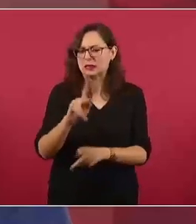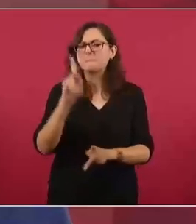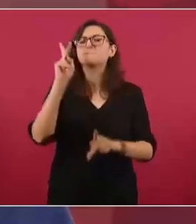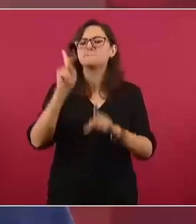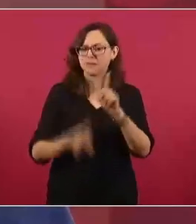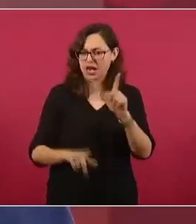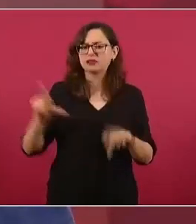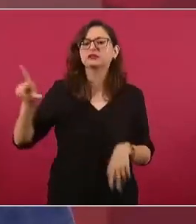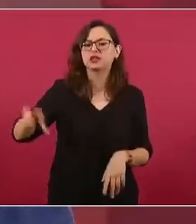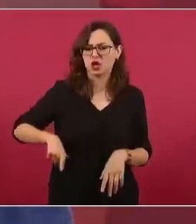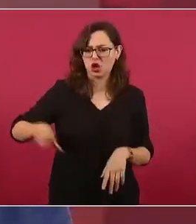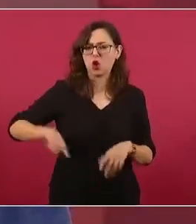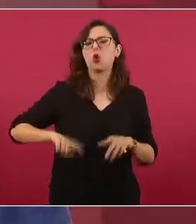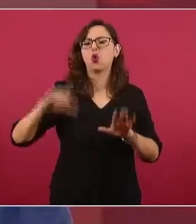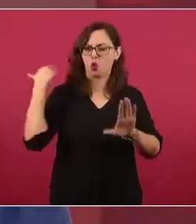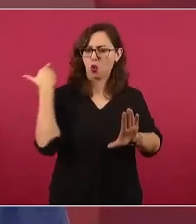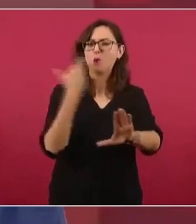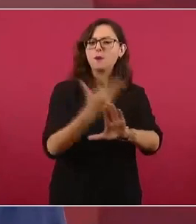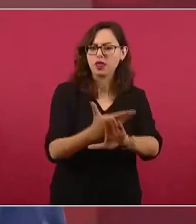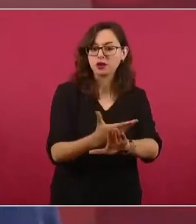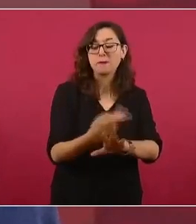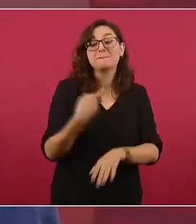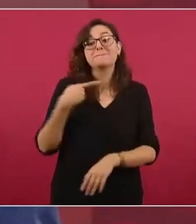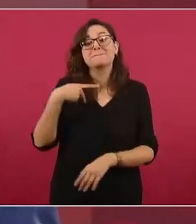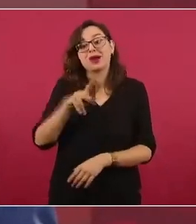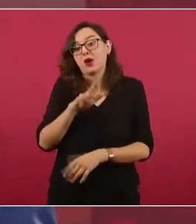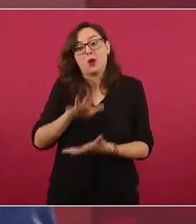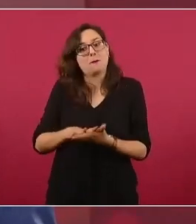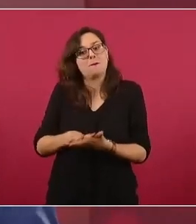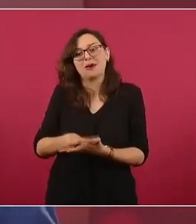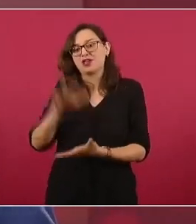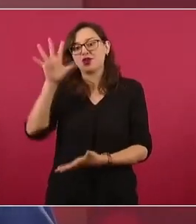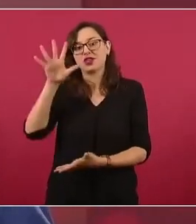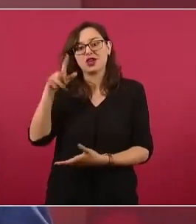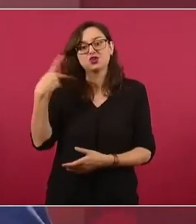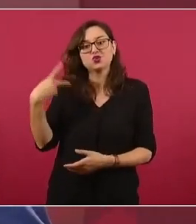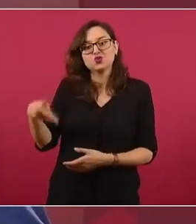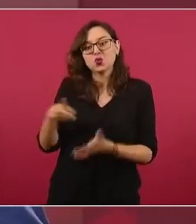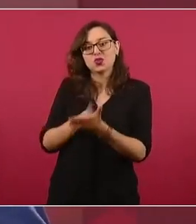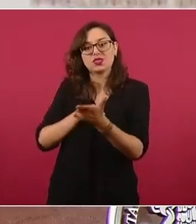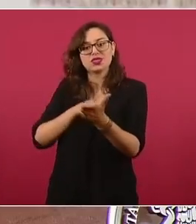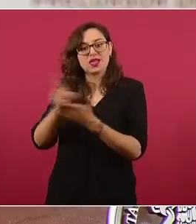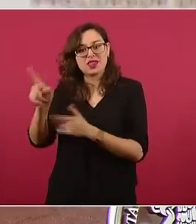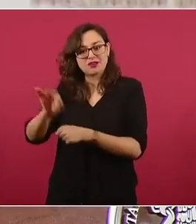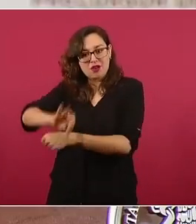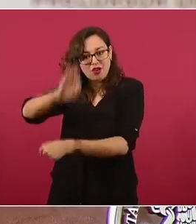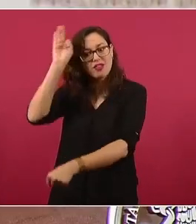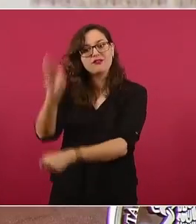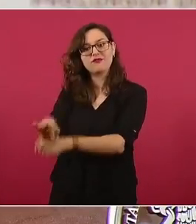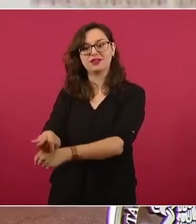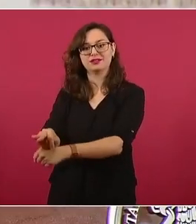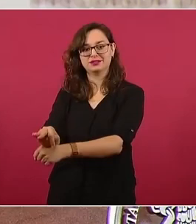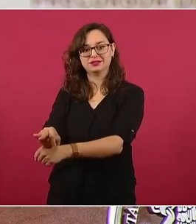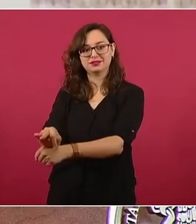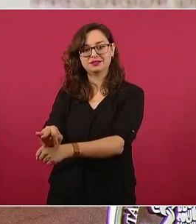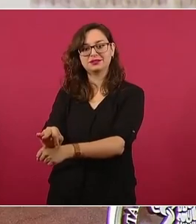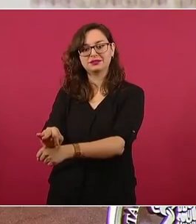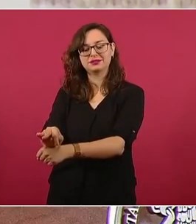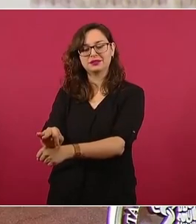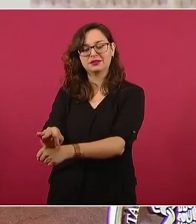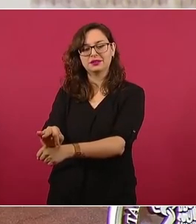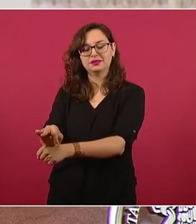gobierno y en defensa de sus derechos legítimos.